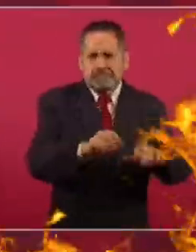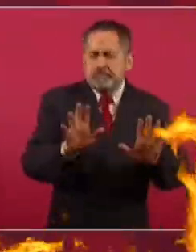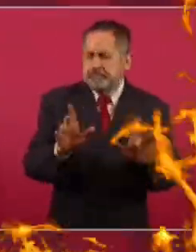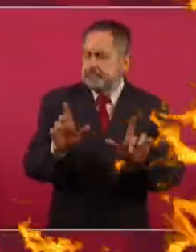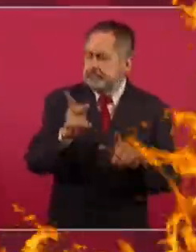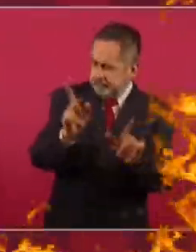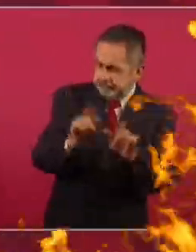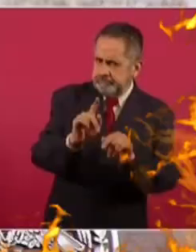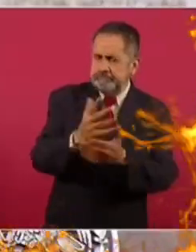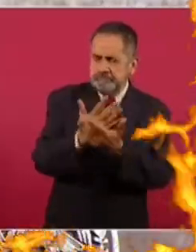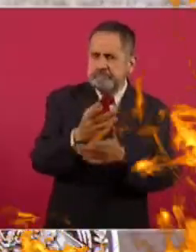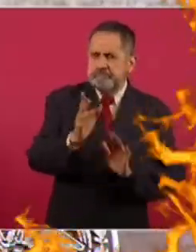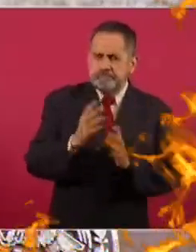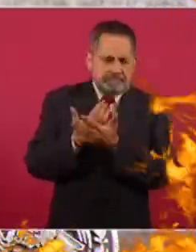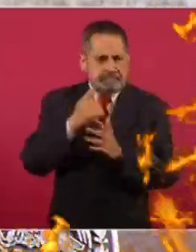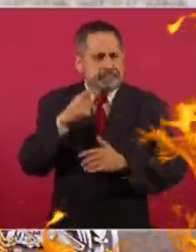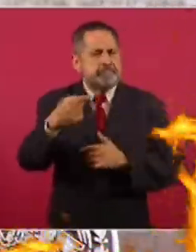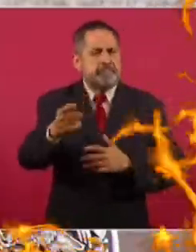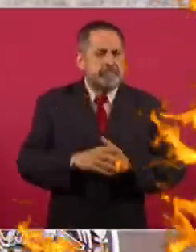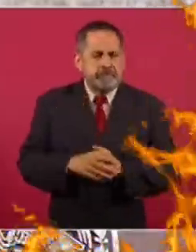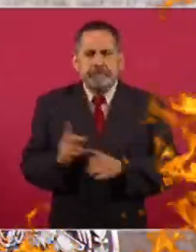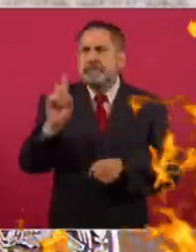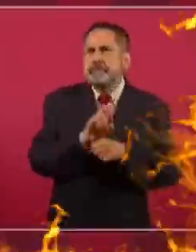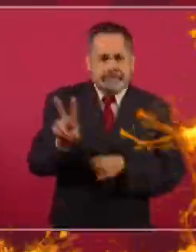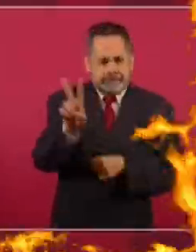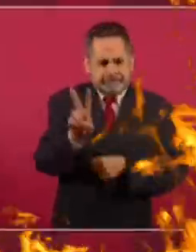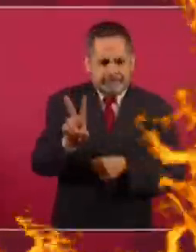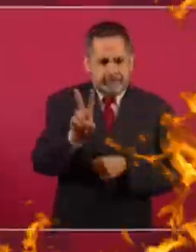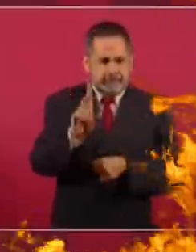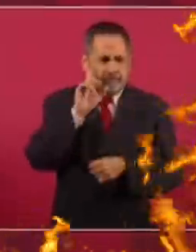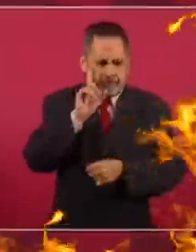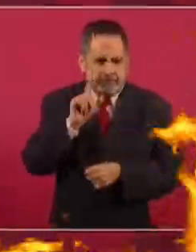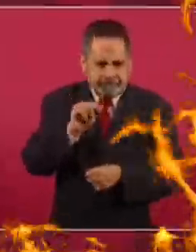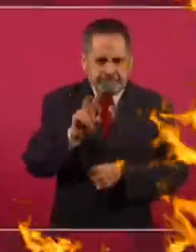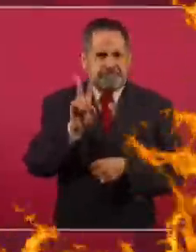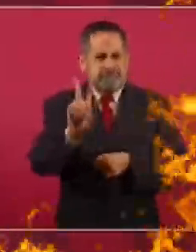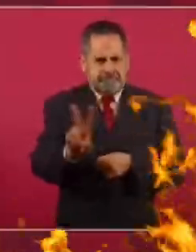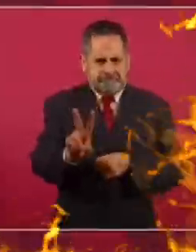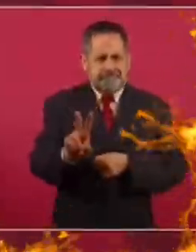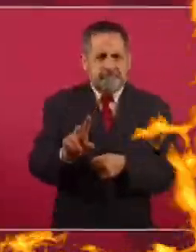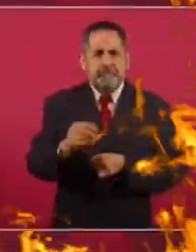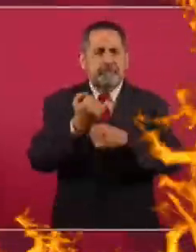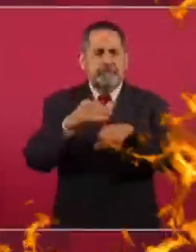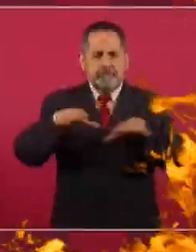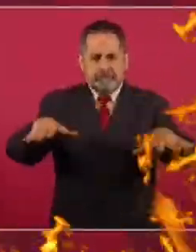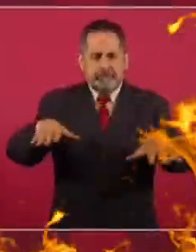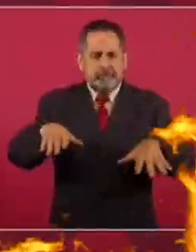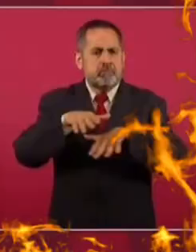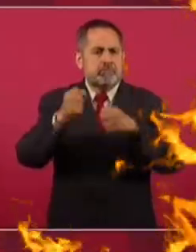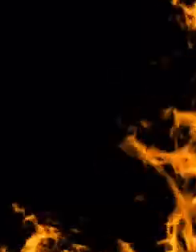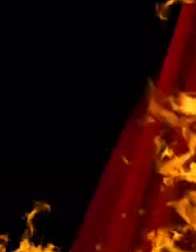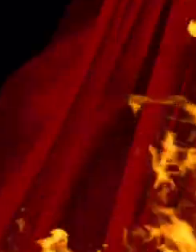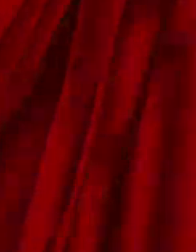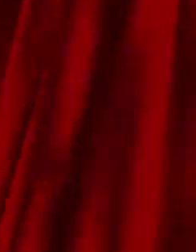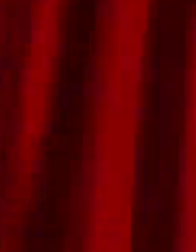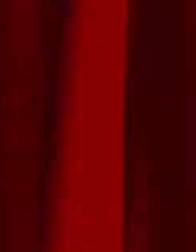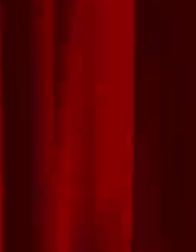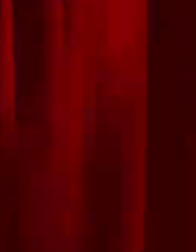pero vamos a esperar. El viernes, pasado mañana, es el informe de seguridad.